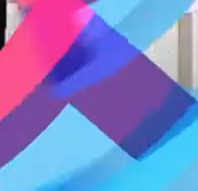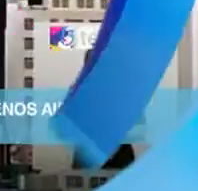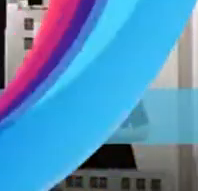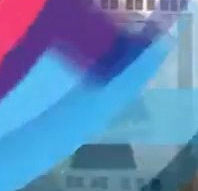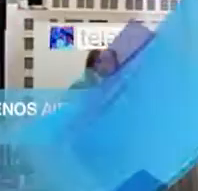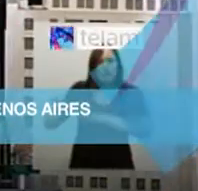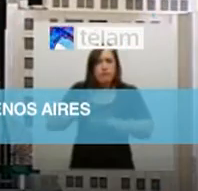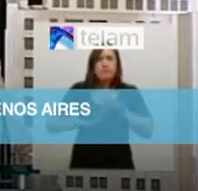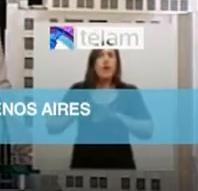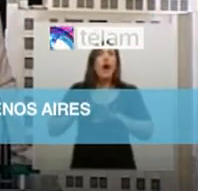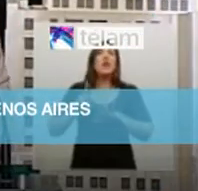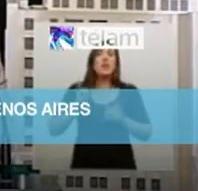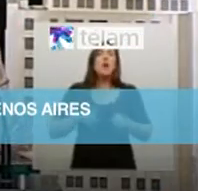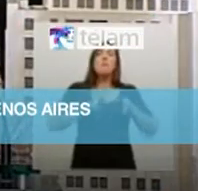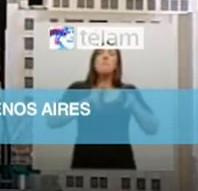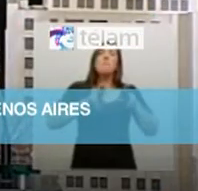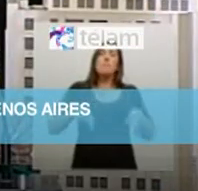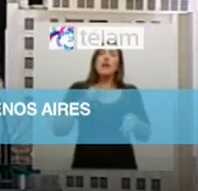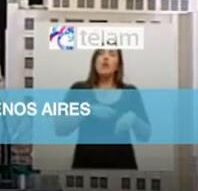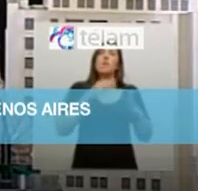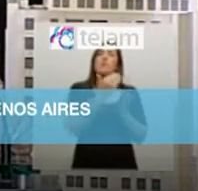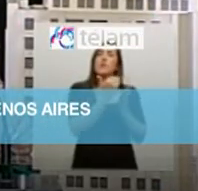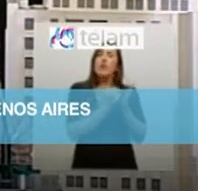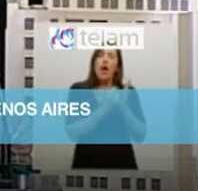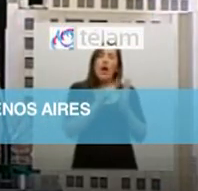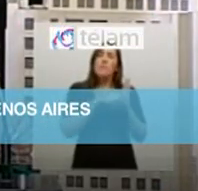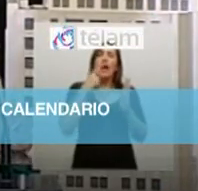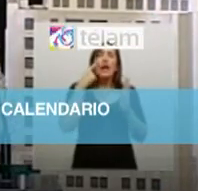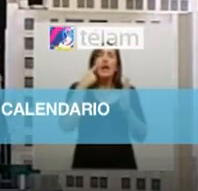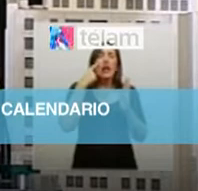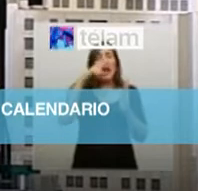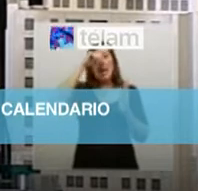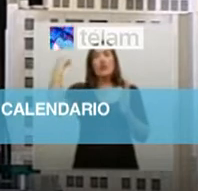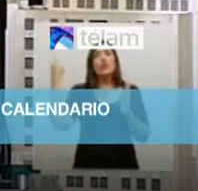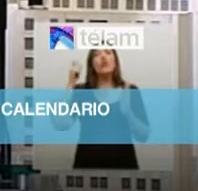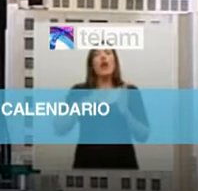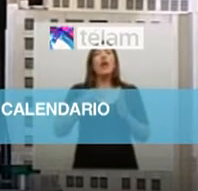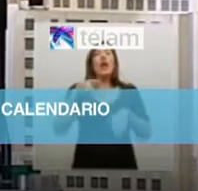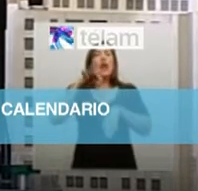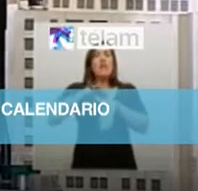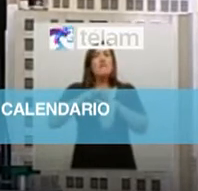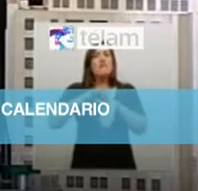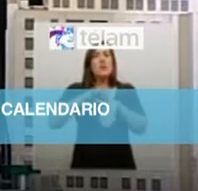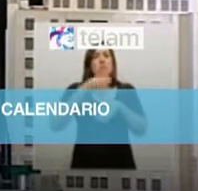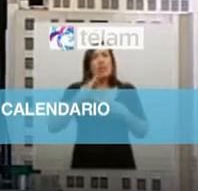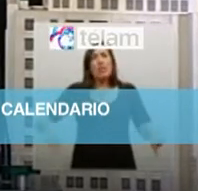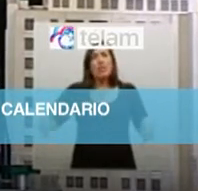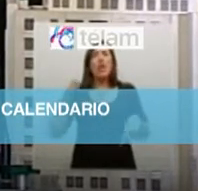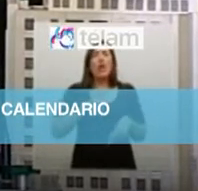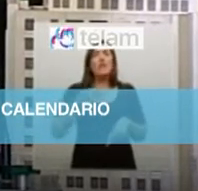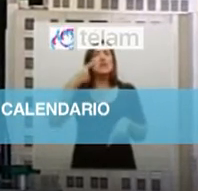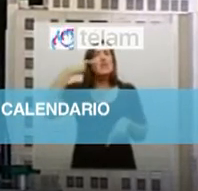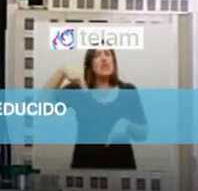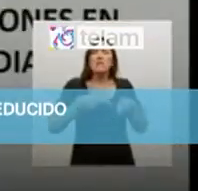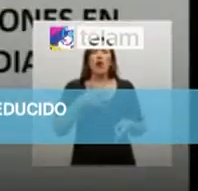Cristina Fernández anunció que Córdoba, Santa Cruz y la Ciudad de Buenos Aires se agregan al Plan Sumar. También informó la incorporación de 3 nuevas vacunas al calendario